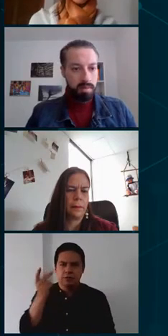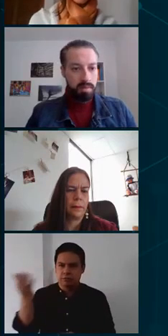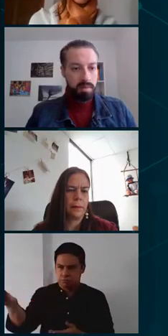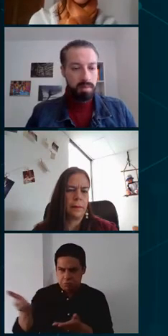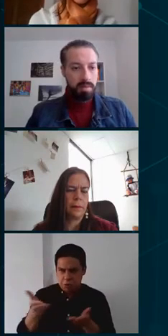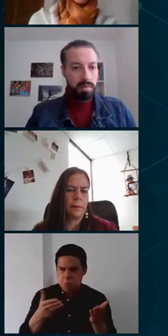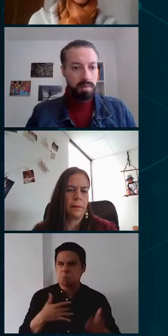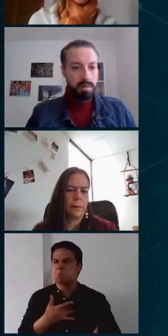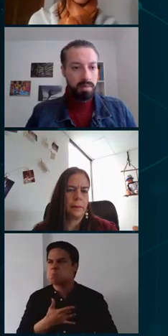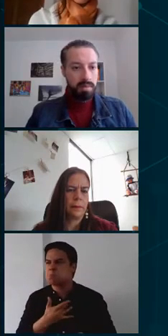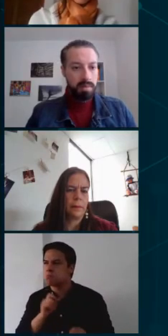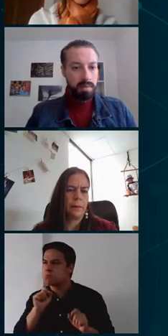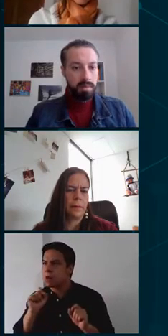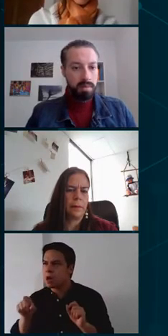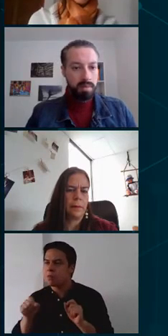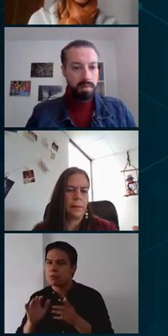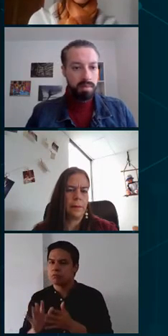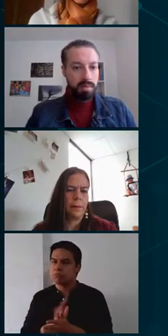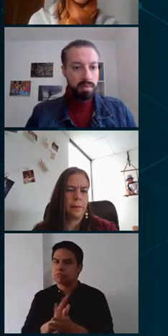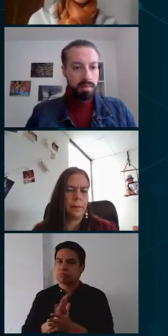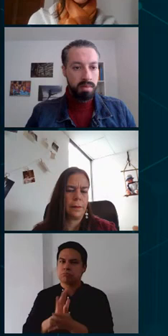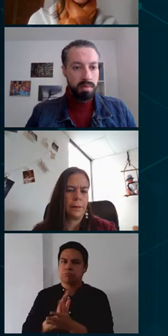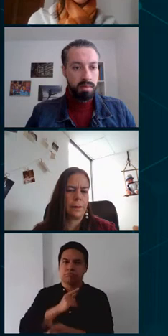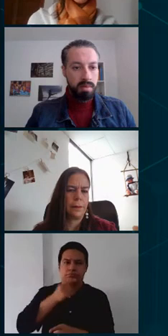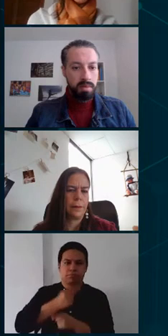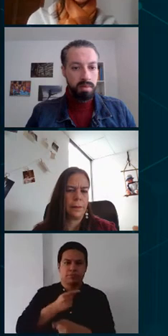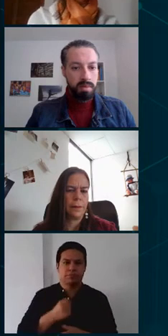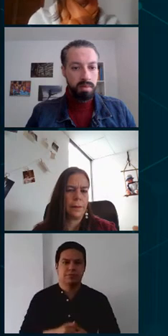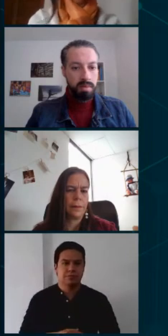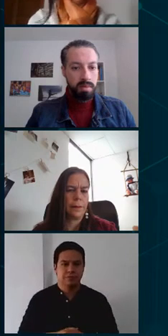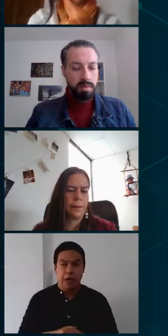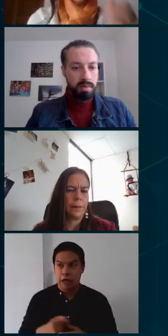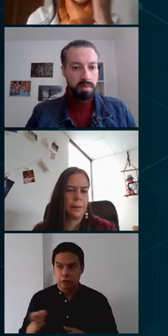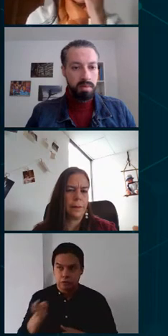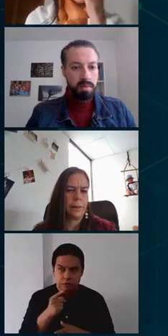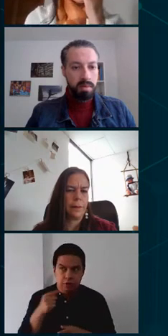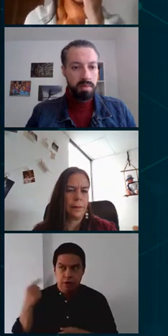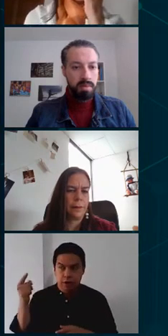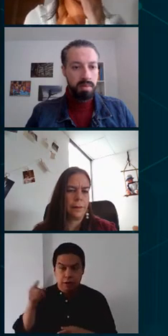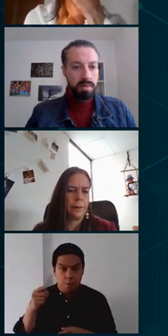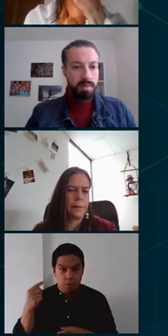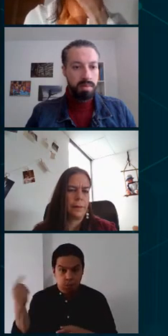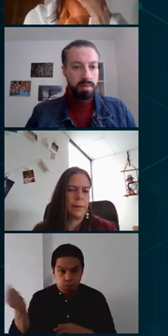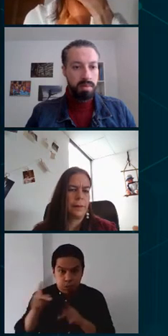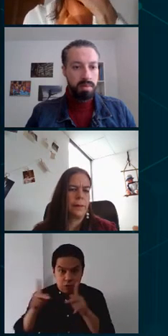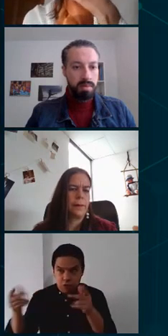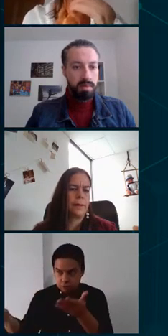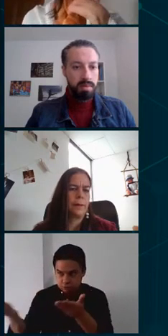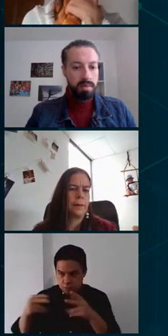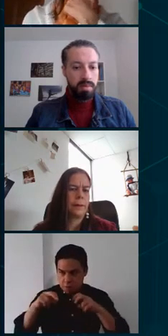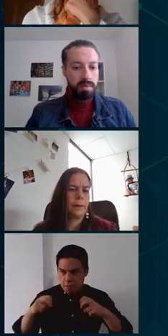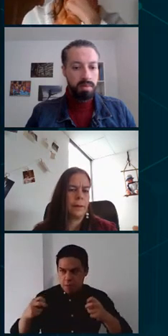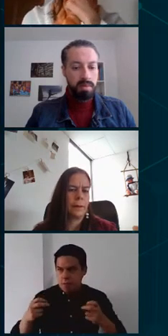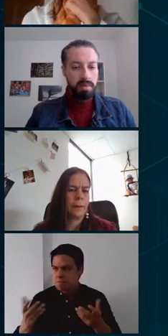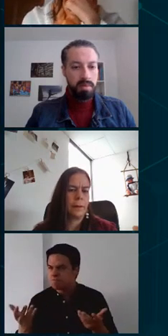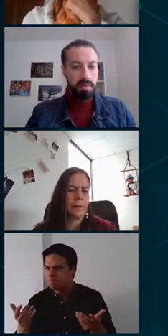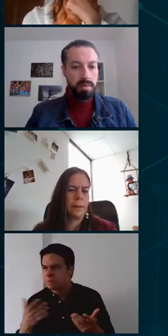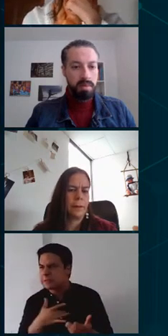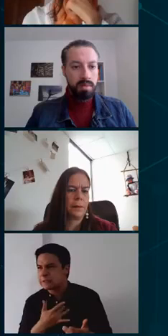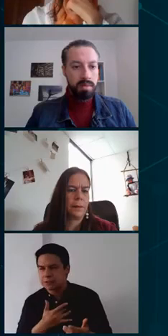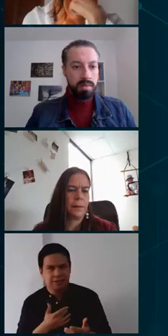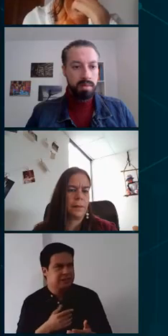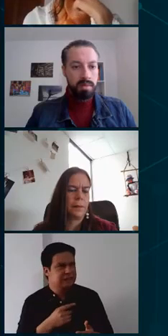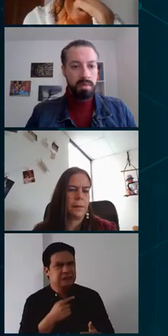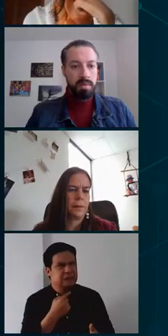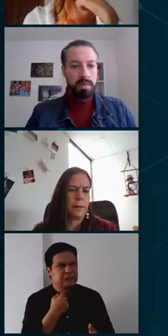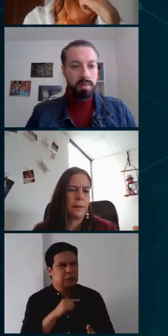el producto. ¿Listo? Y de ellos recibe una retroalimentación para refinar ese prototipo que tenemos. Entonces acá